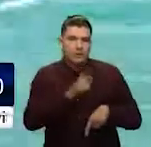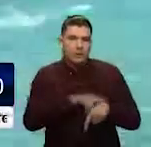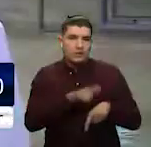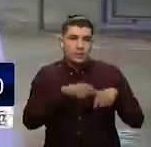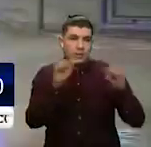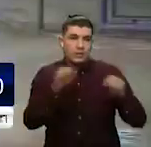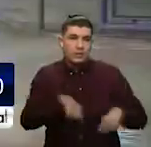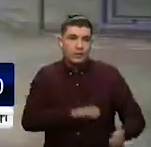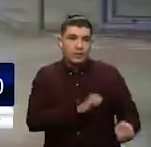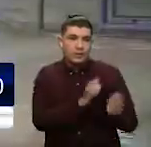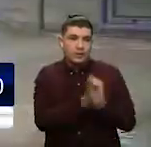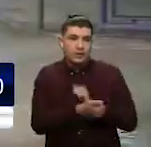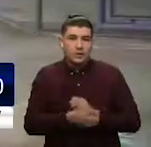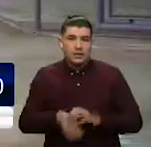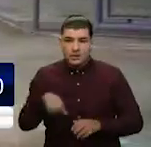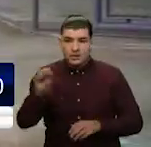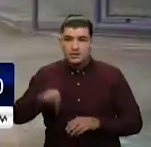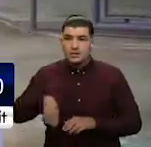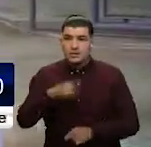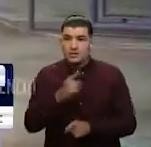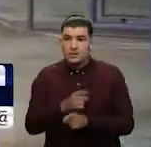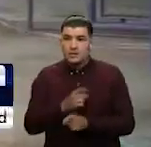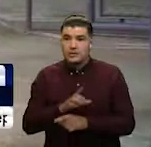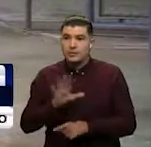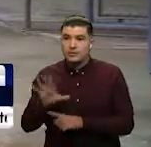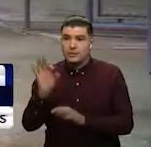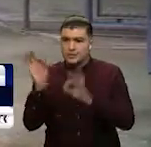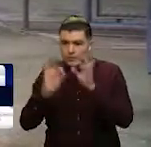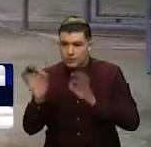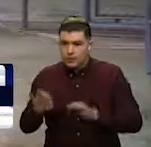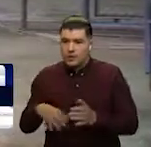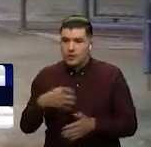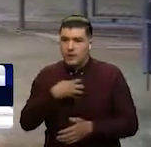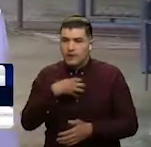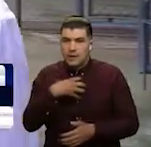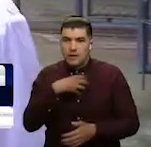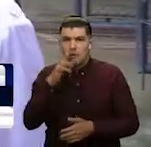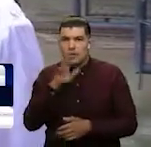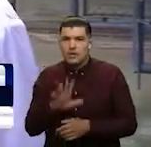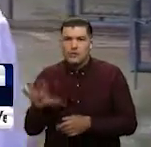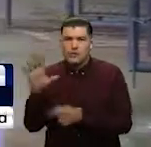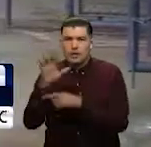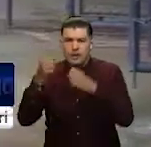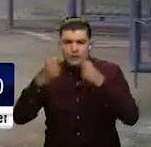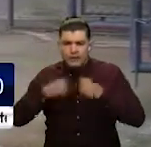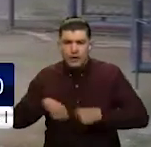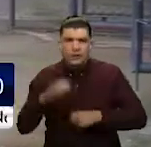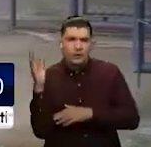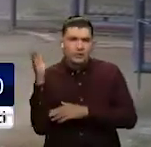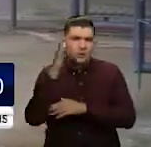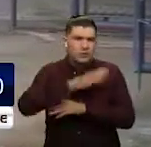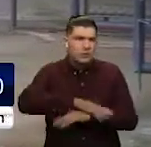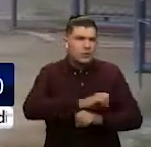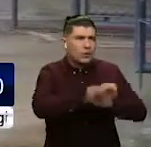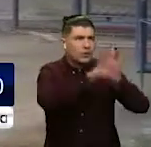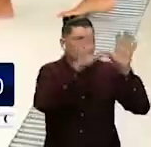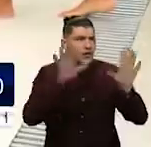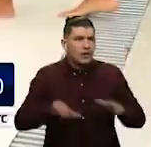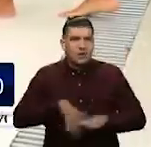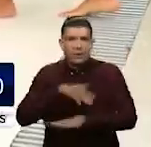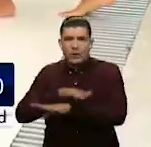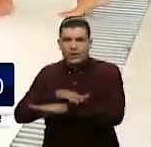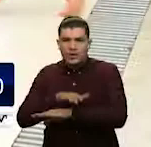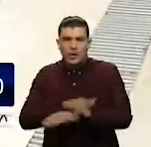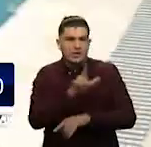la preparación para el campeonato nacional está haciendo bastante ahora entrenamiento jornada de entrenamiento de mañana y tarde de lunes